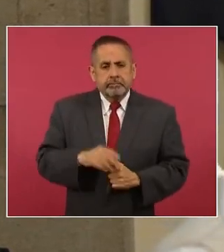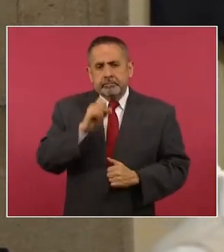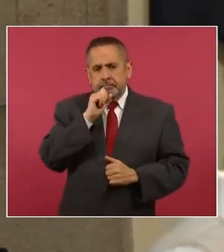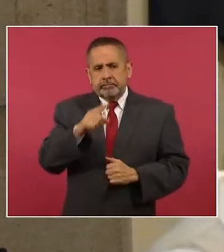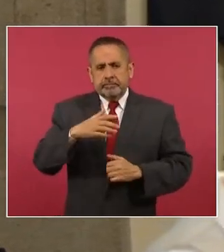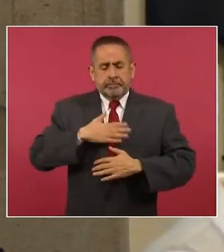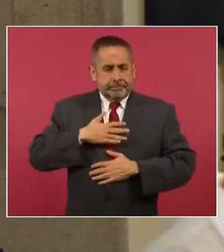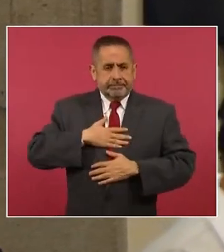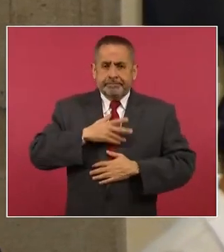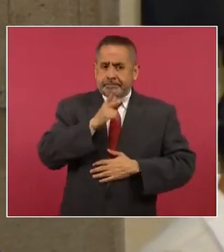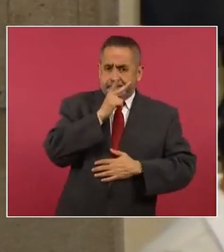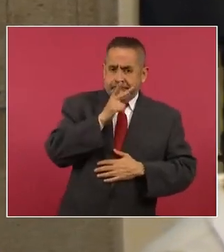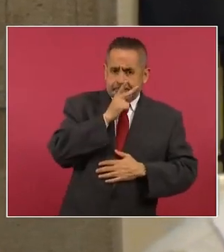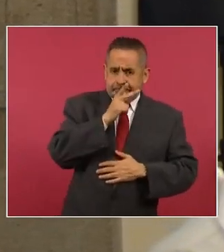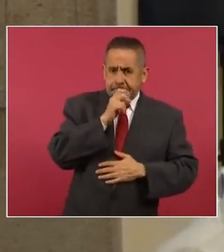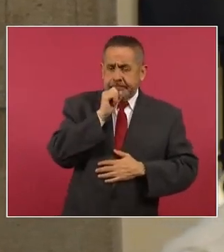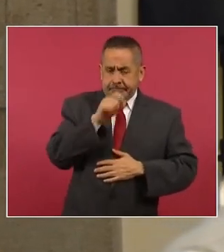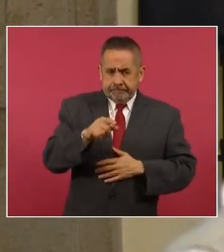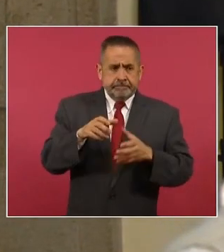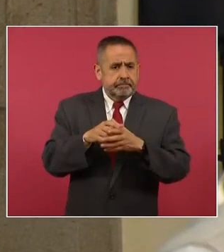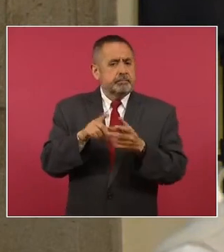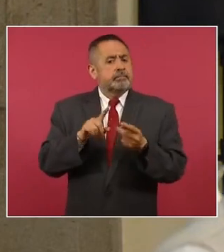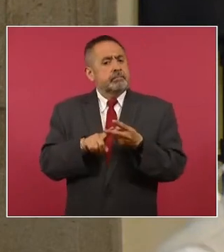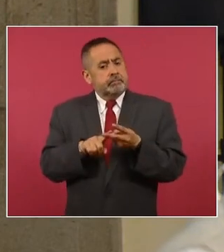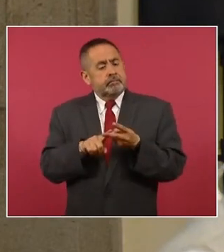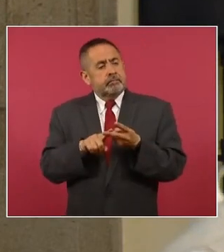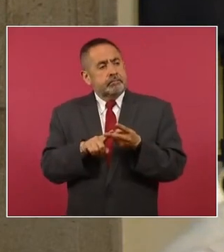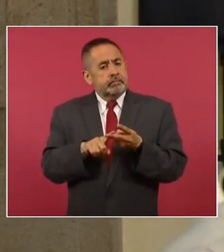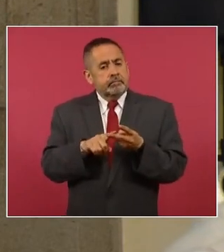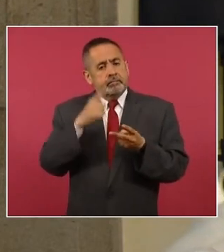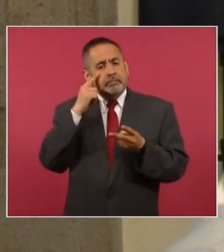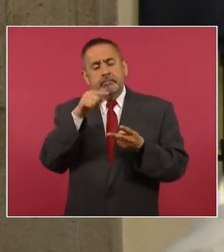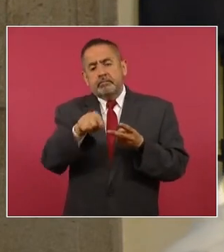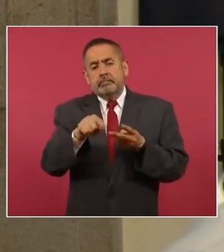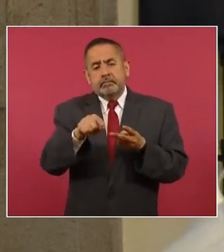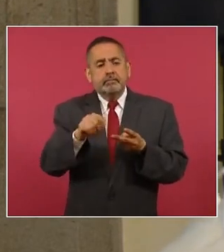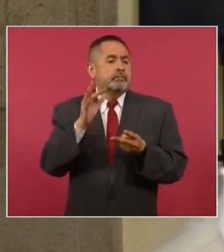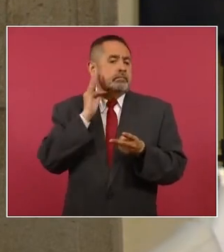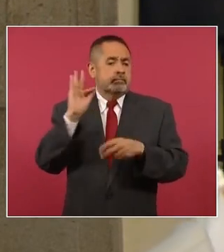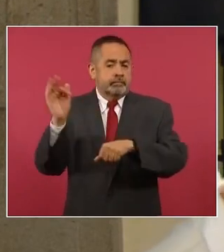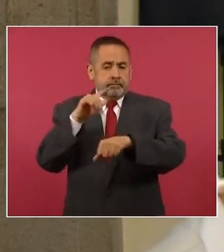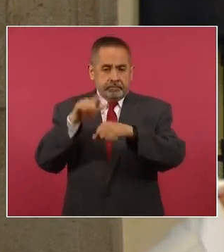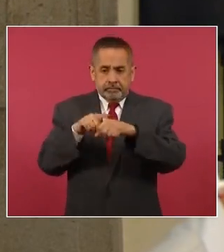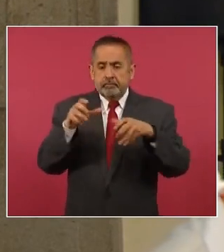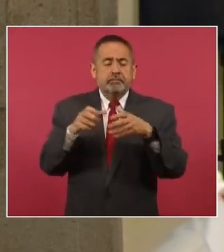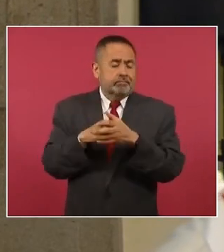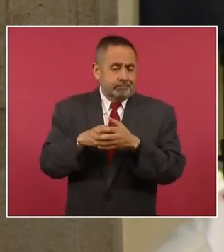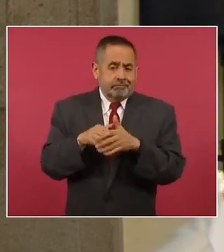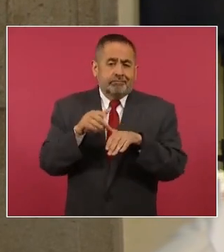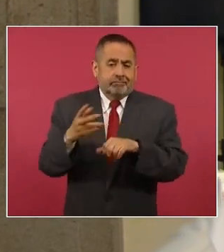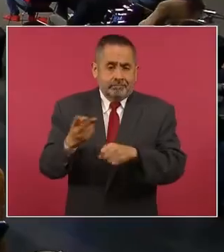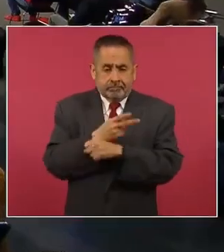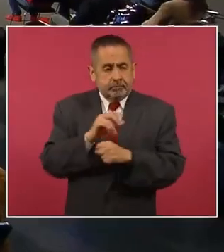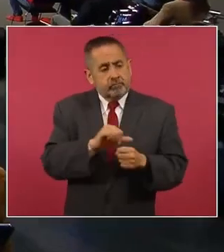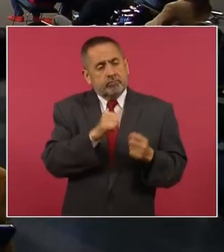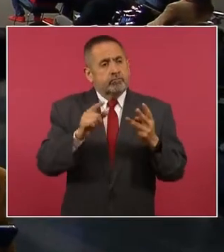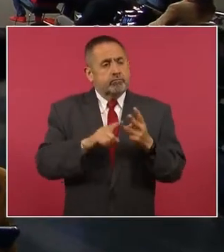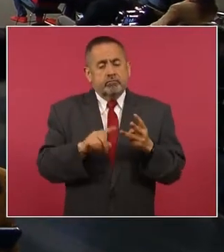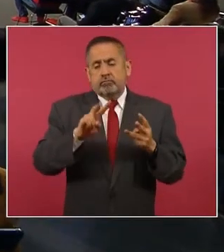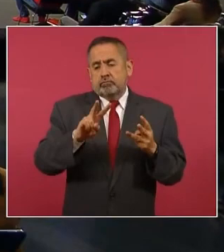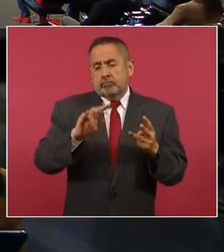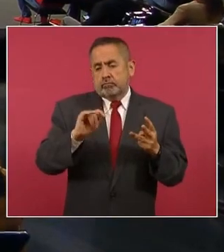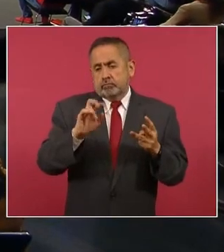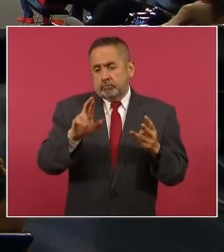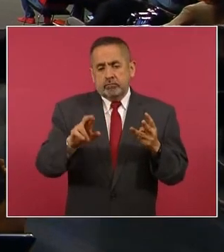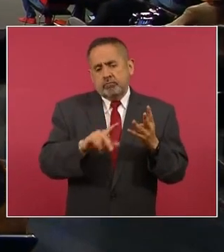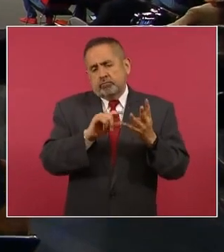mi padre no solamente está en la local, sino también está en la FEADLE, en la Fiscalía Federal. Y igual otro caso, el de Víctor Báez y